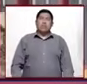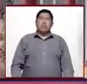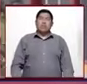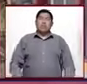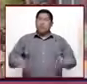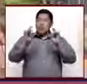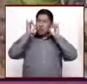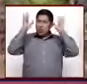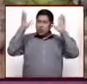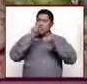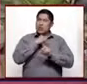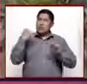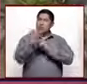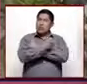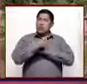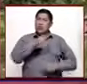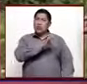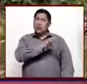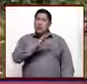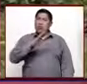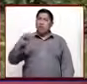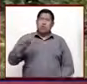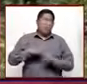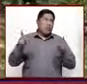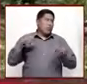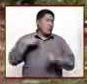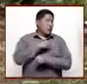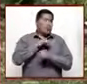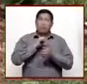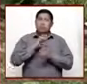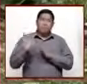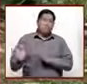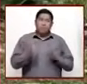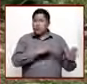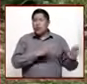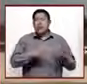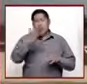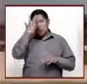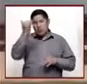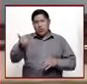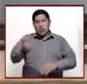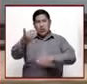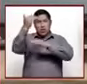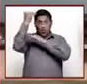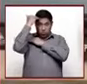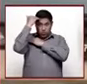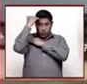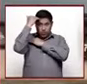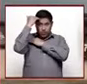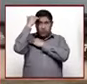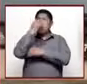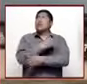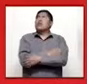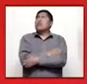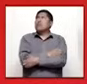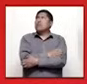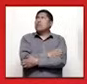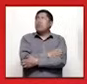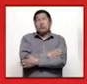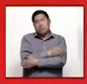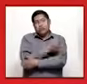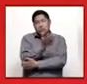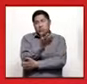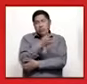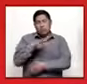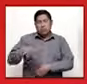Gravísima la situación en Cochabamba. Sin embargo, vamos a cambiar de tema porque en Santa Cruz, exclusivamente o particularmente